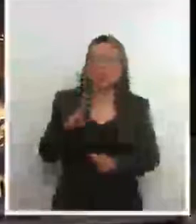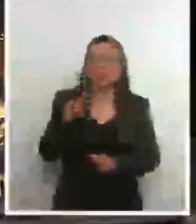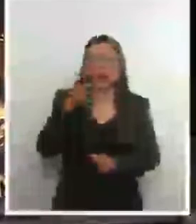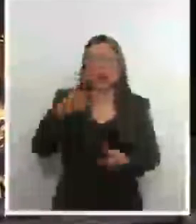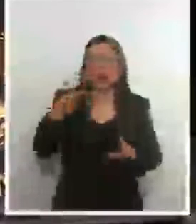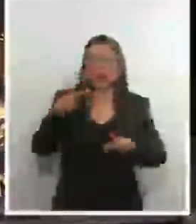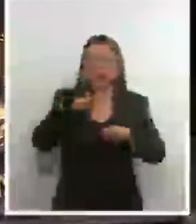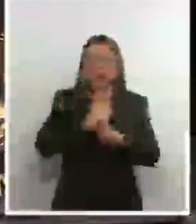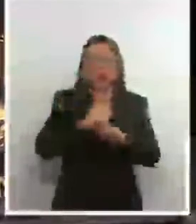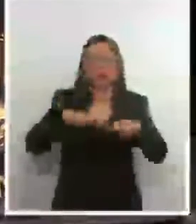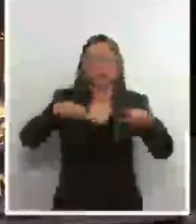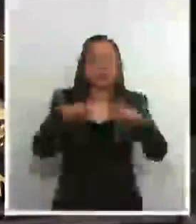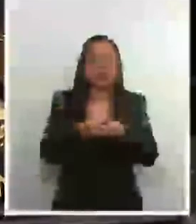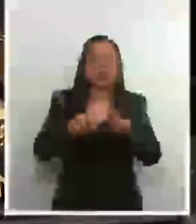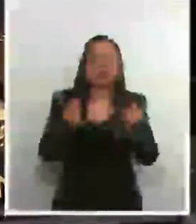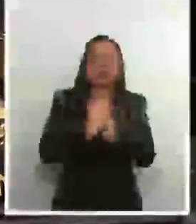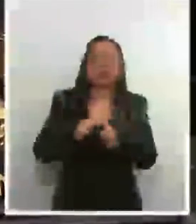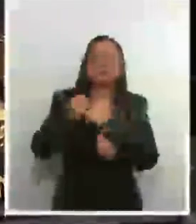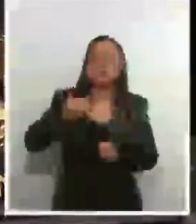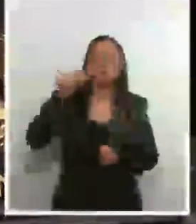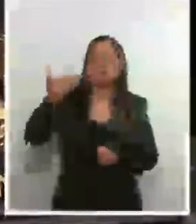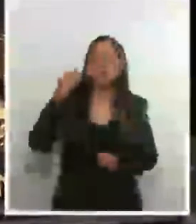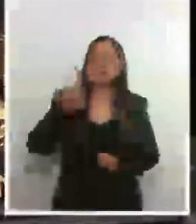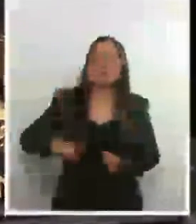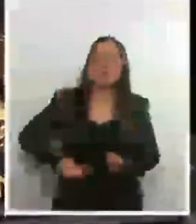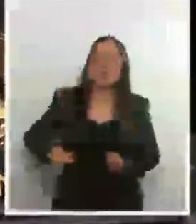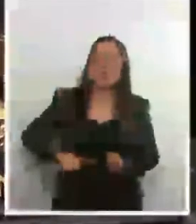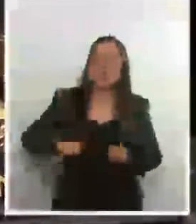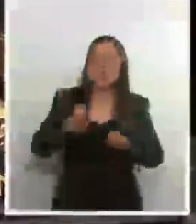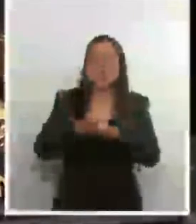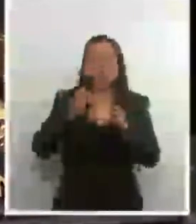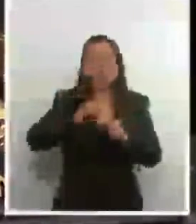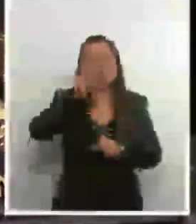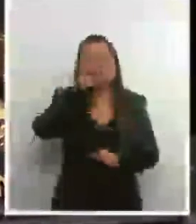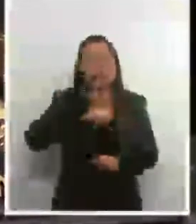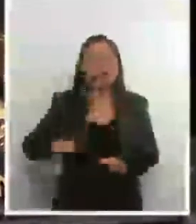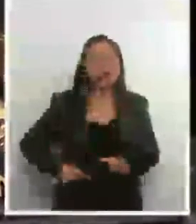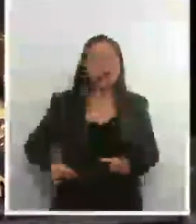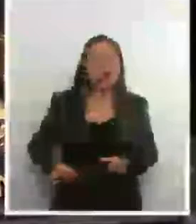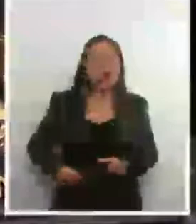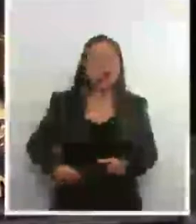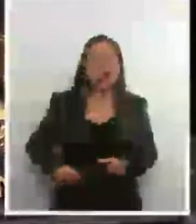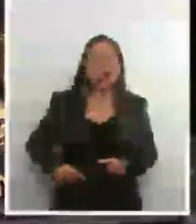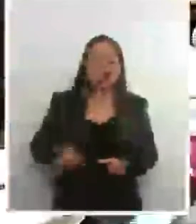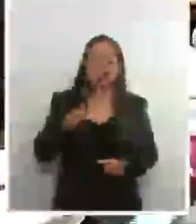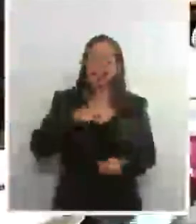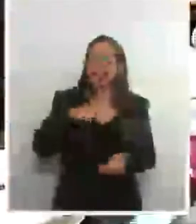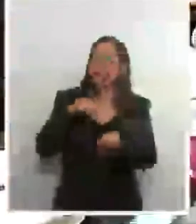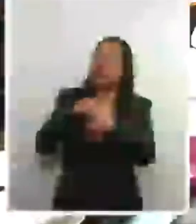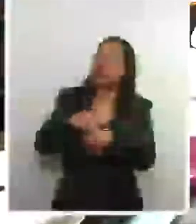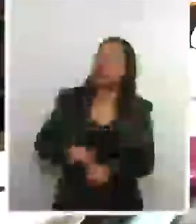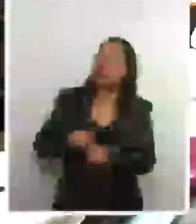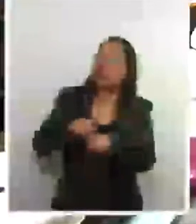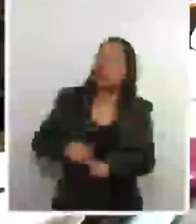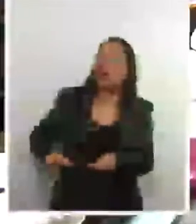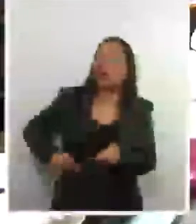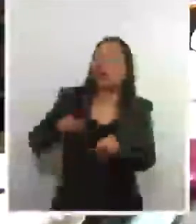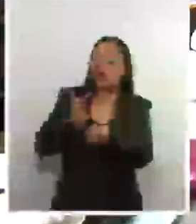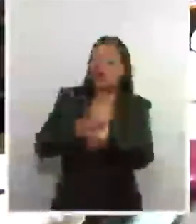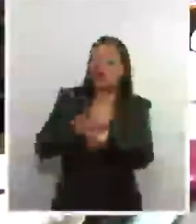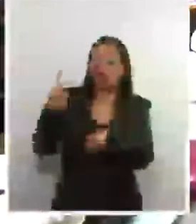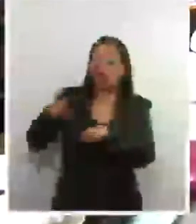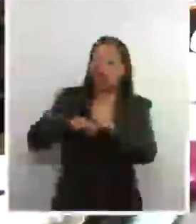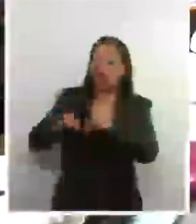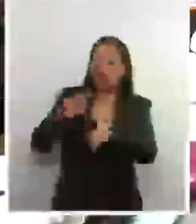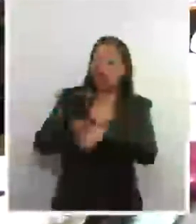parte del Poder Ejecutivo. Y no queremos que sea su subordinado, no queremos que sea su